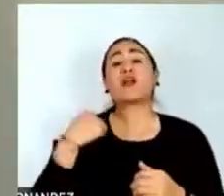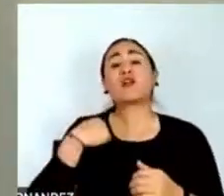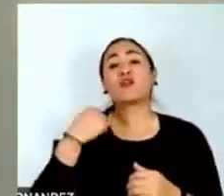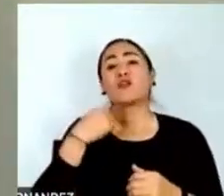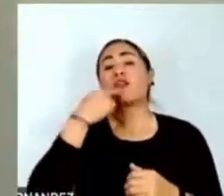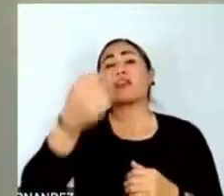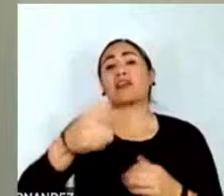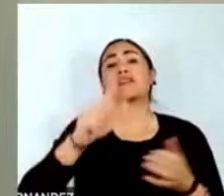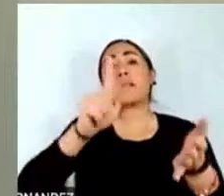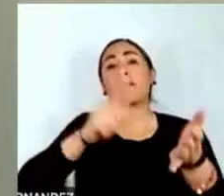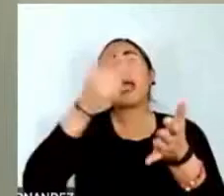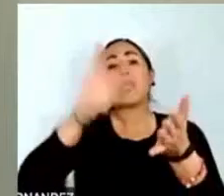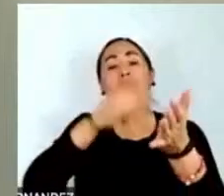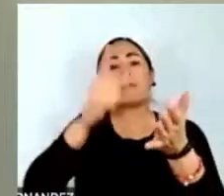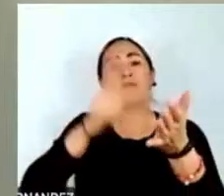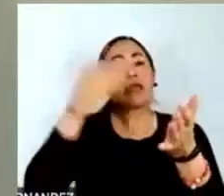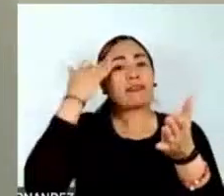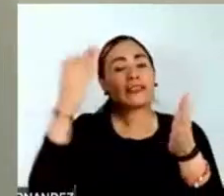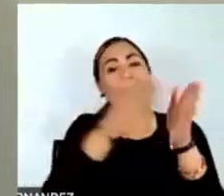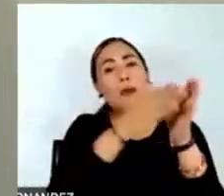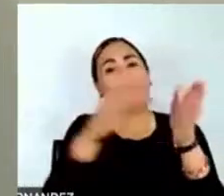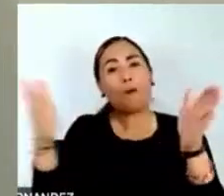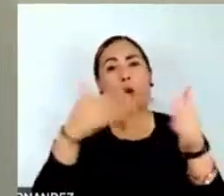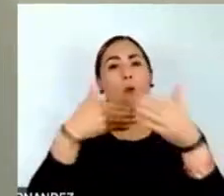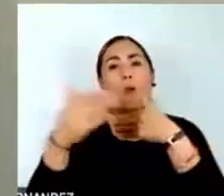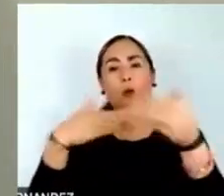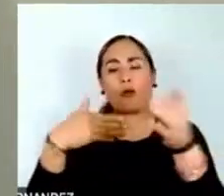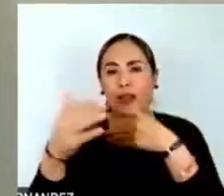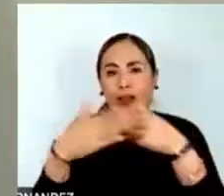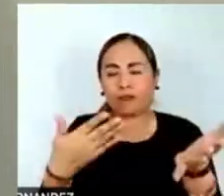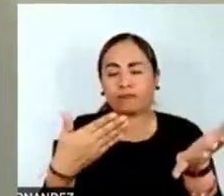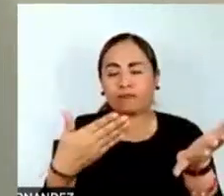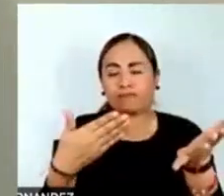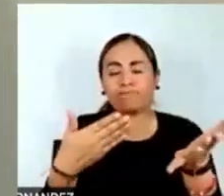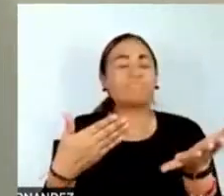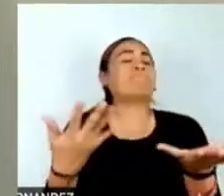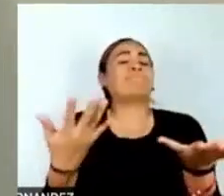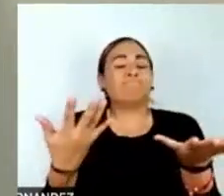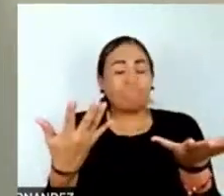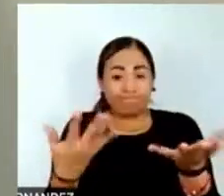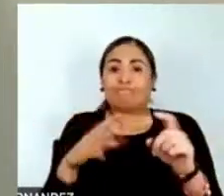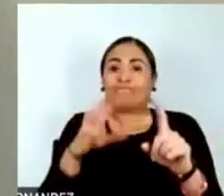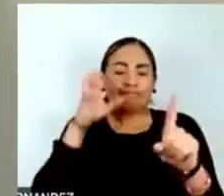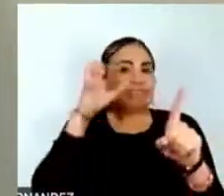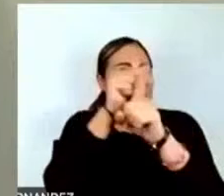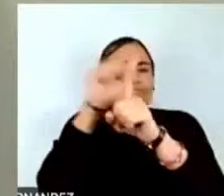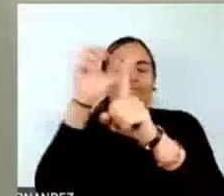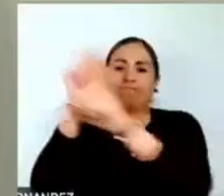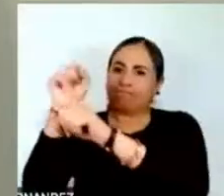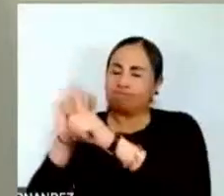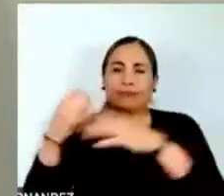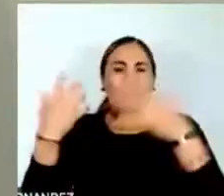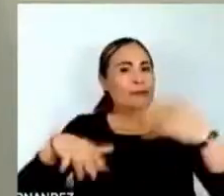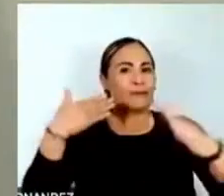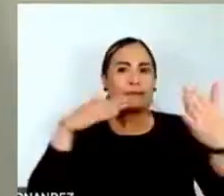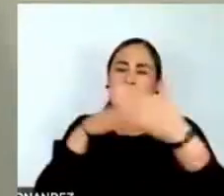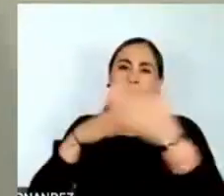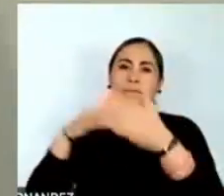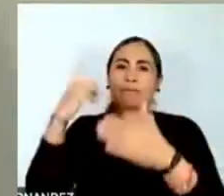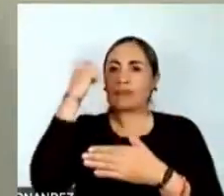la época contemporánea nos presenta una serie de retos particularmente intimidantes para el Estado de